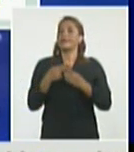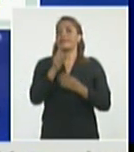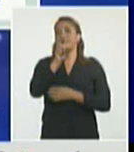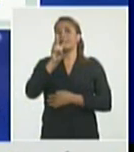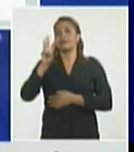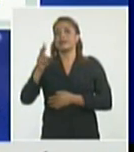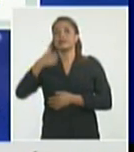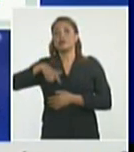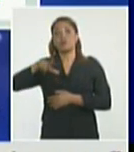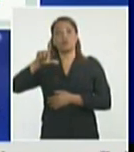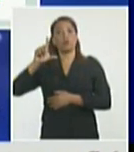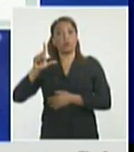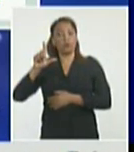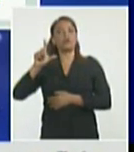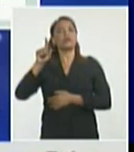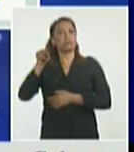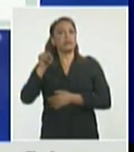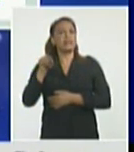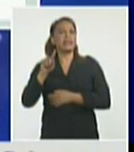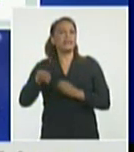julio, que se diagnosticaron